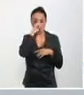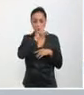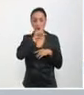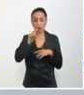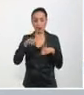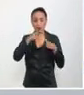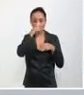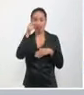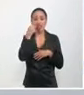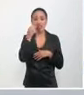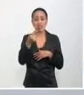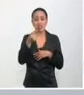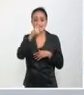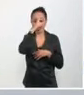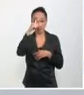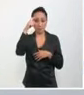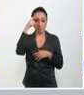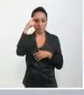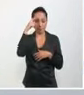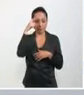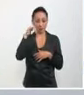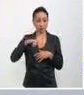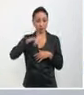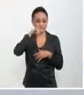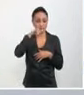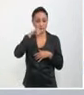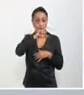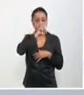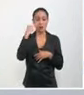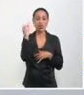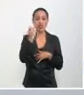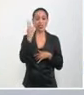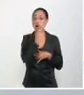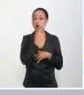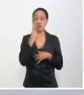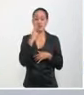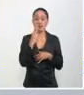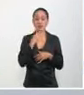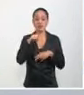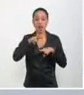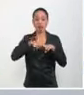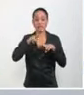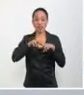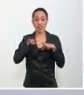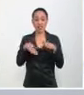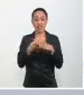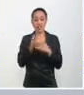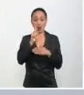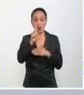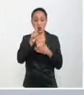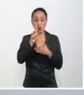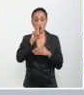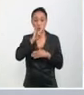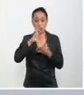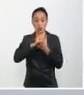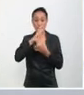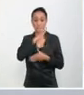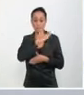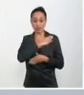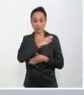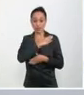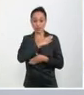que habían arribado por el Aeropuerto Internacional José Martí de La Habana el lunes 9 de marzo, trasladándose